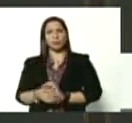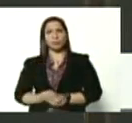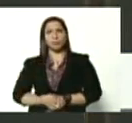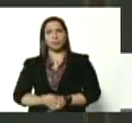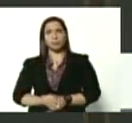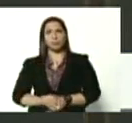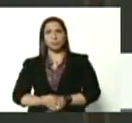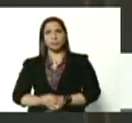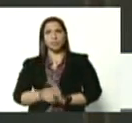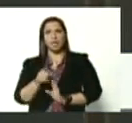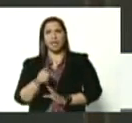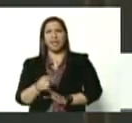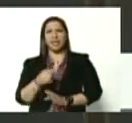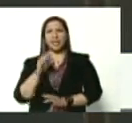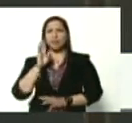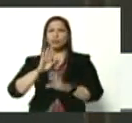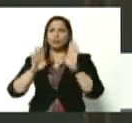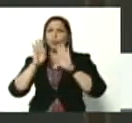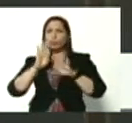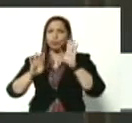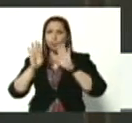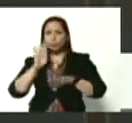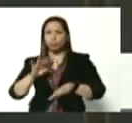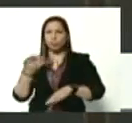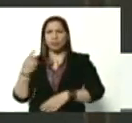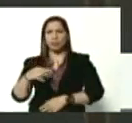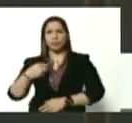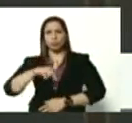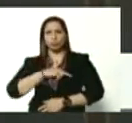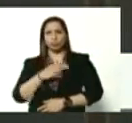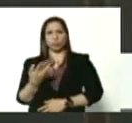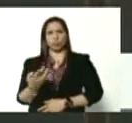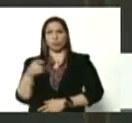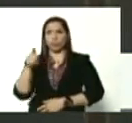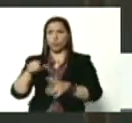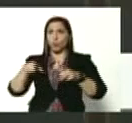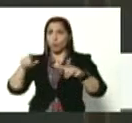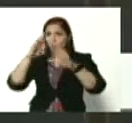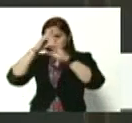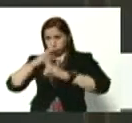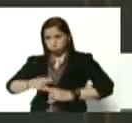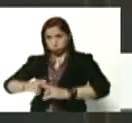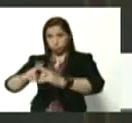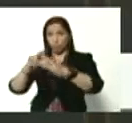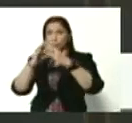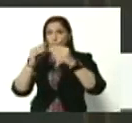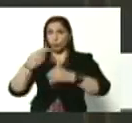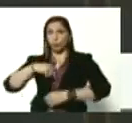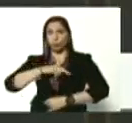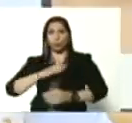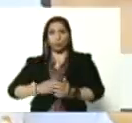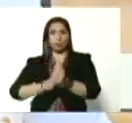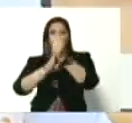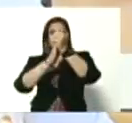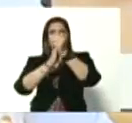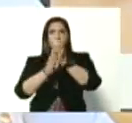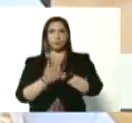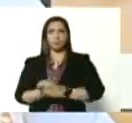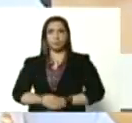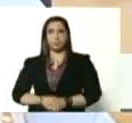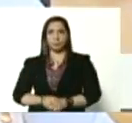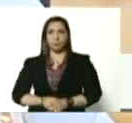era un sí quiero que tenía este humilde servidor y no era sino un sitio para rendirle homenaje a nuestros próceres